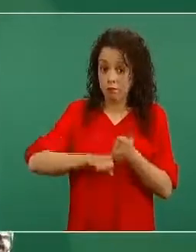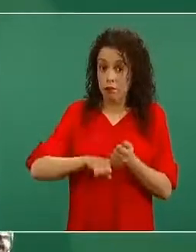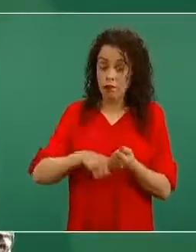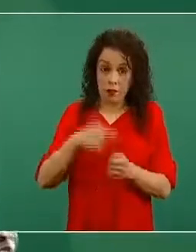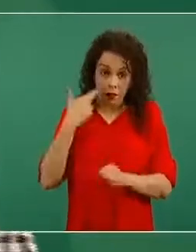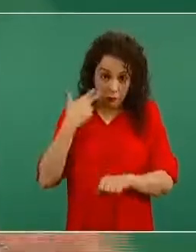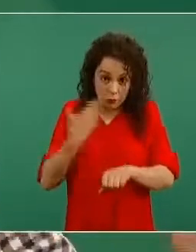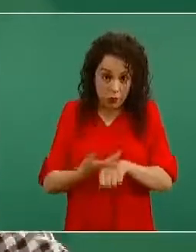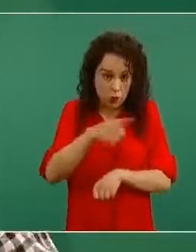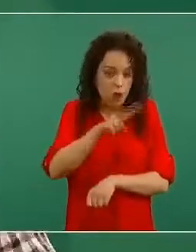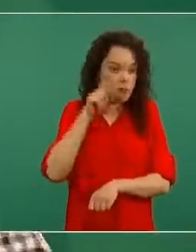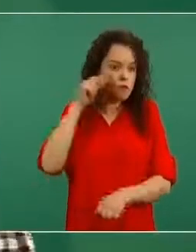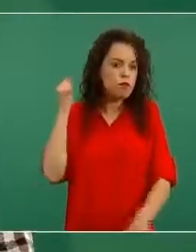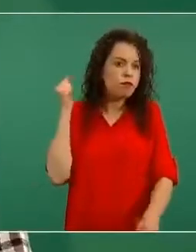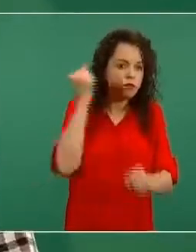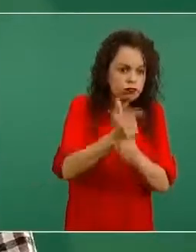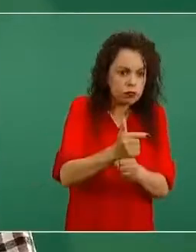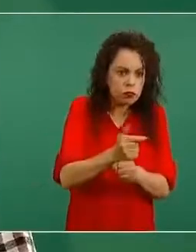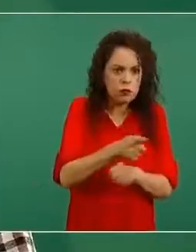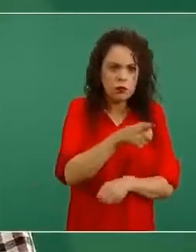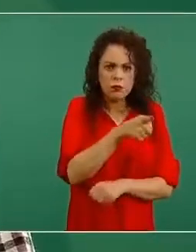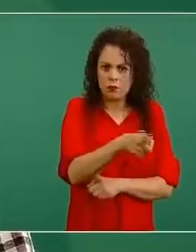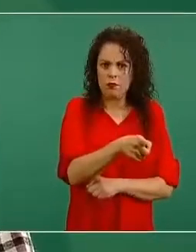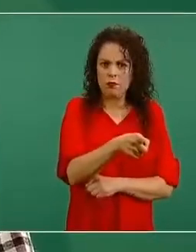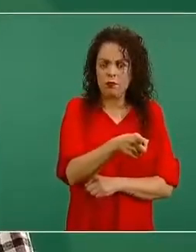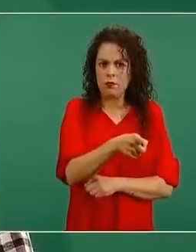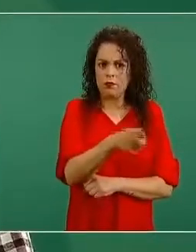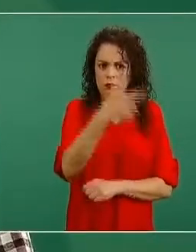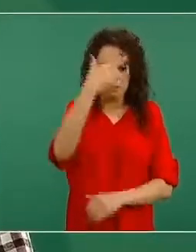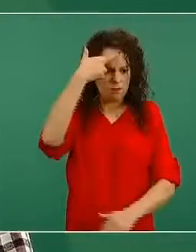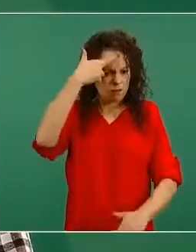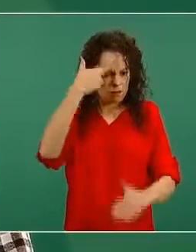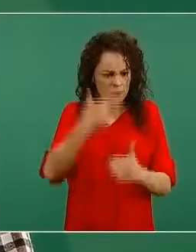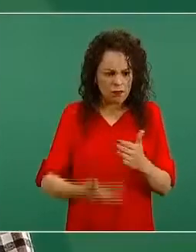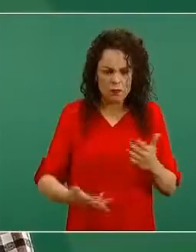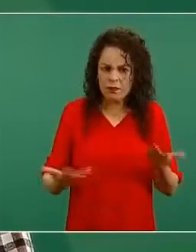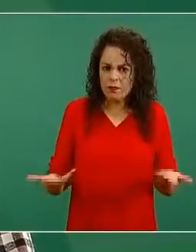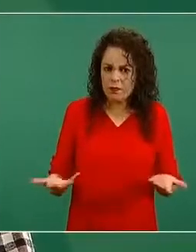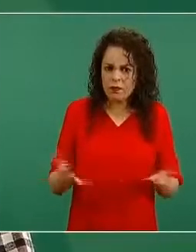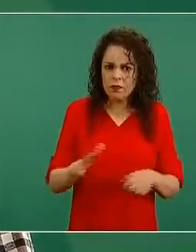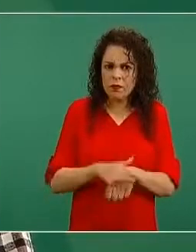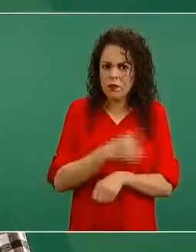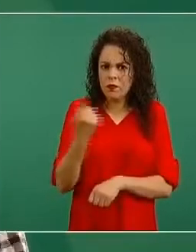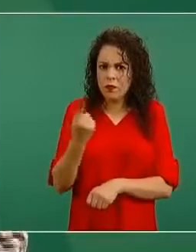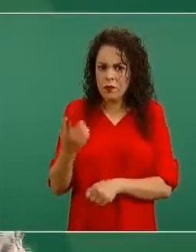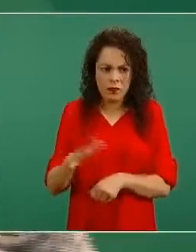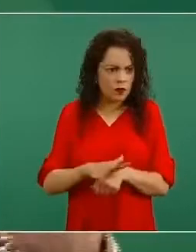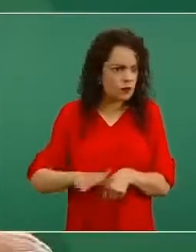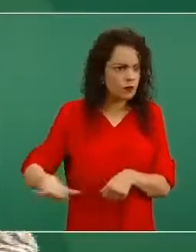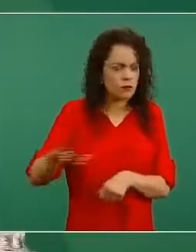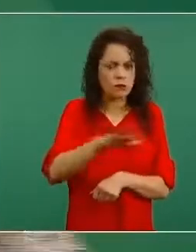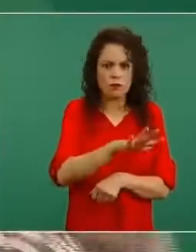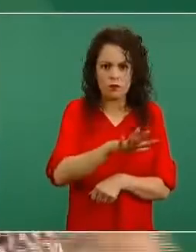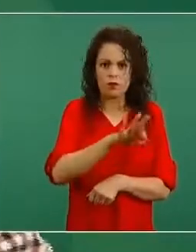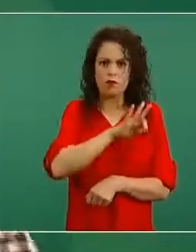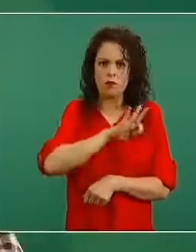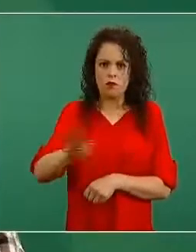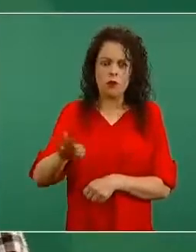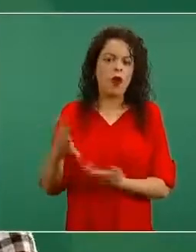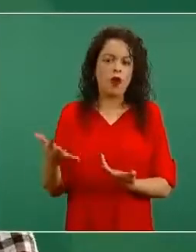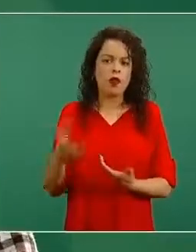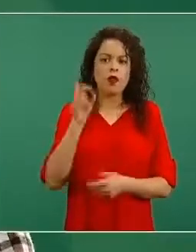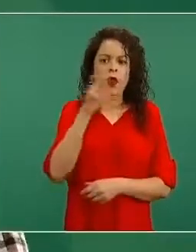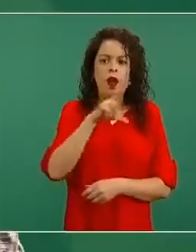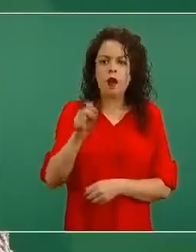hecho que es reprobable en términos de la conducta social porque afecta los